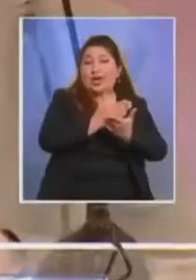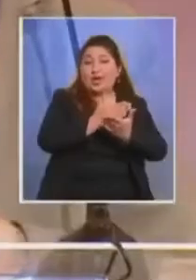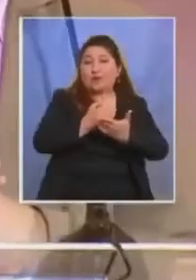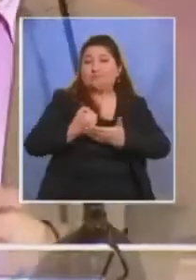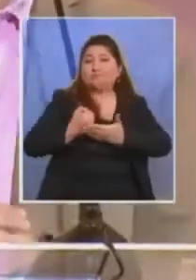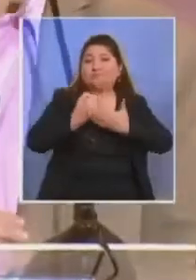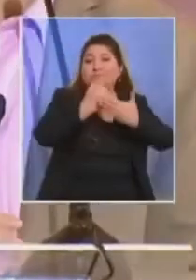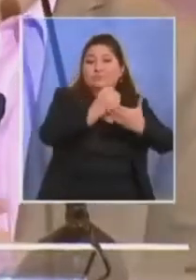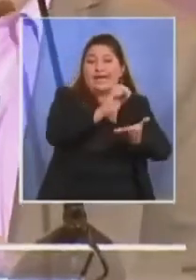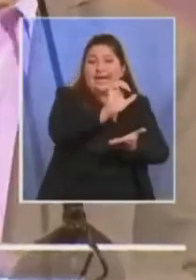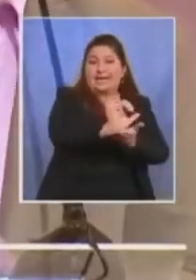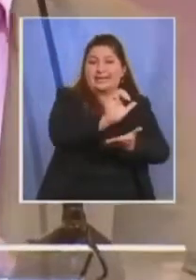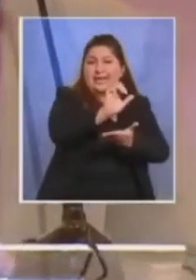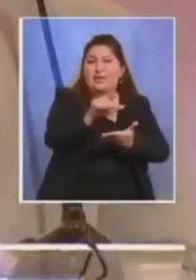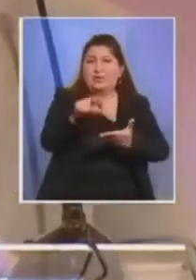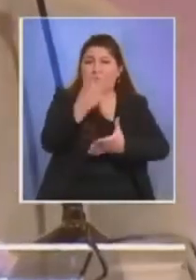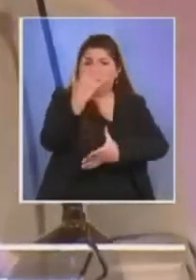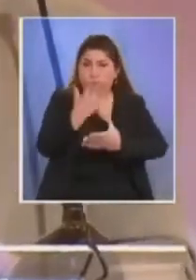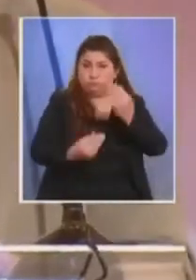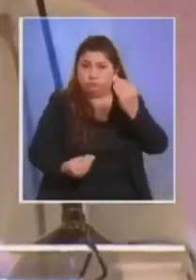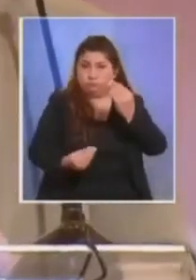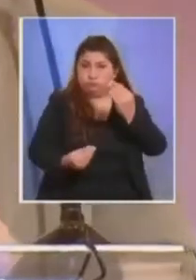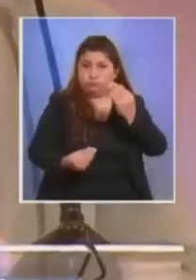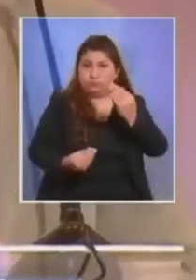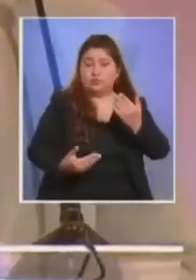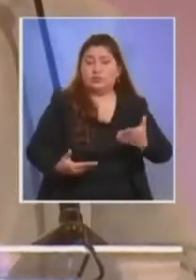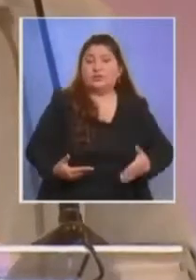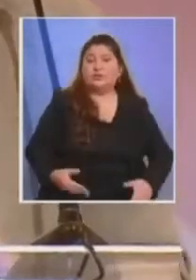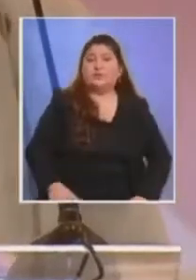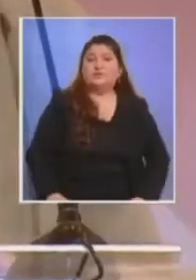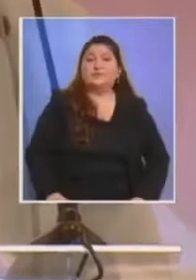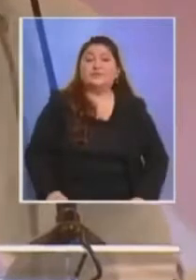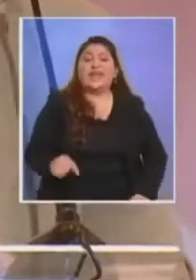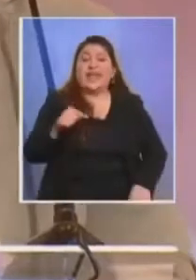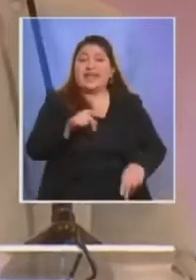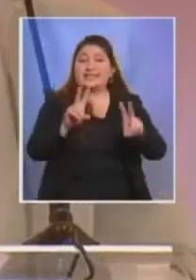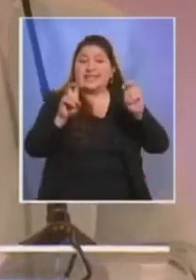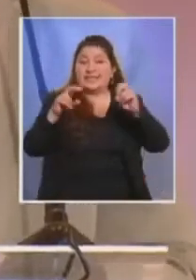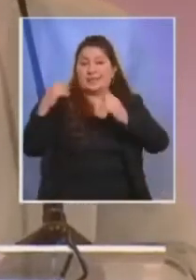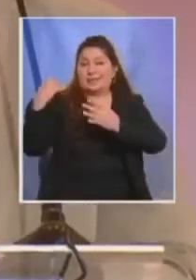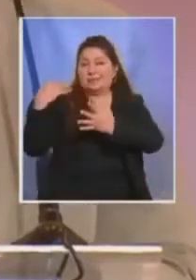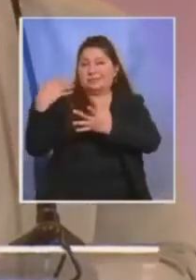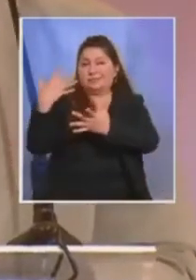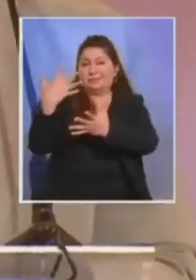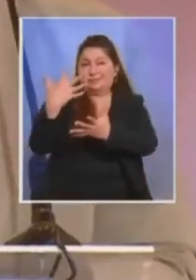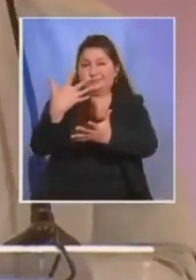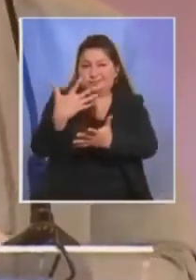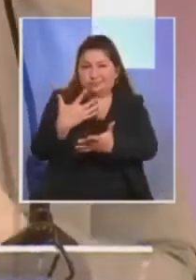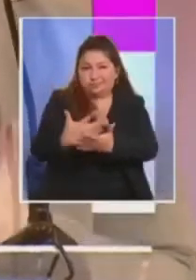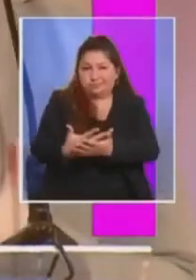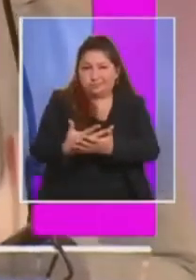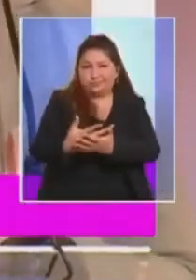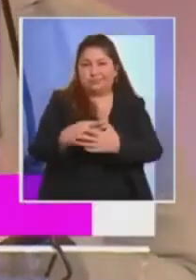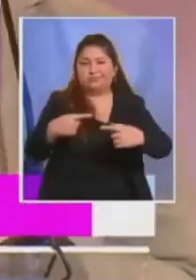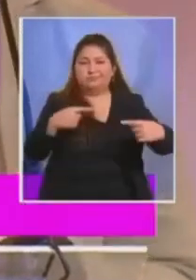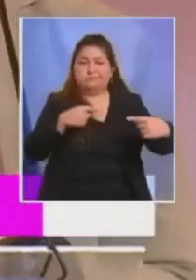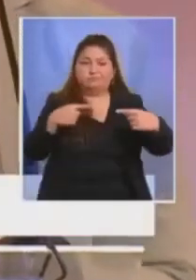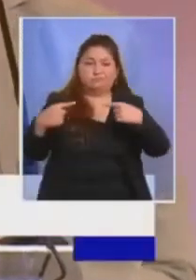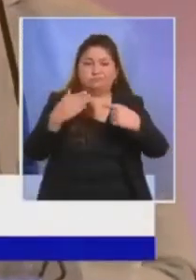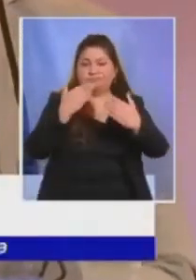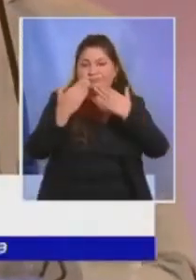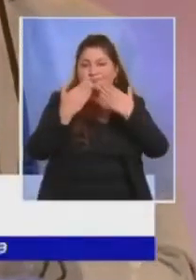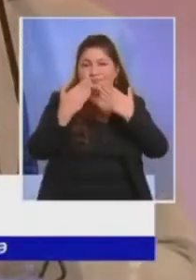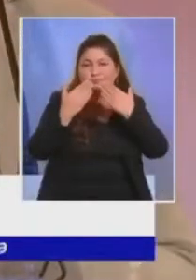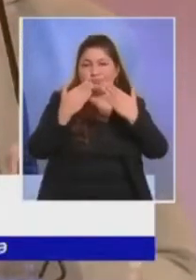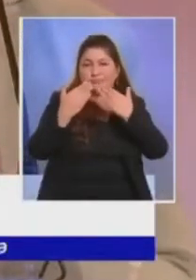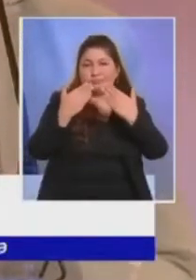subvención? Este tema lo hemos discutido largamente desde el mundo del cual yo vengo, en el cual me formé,